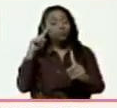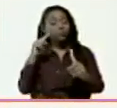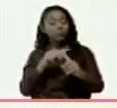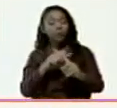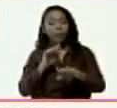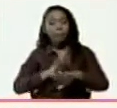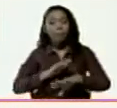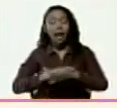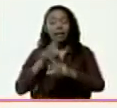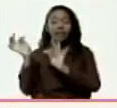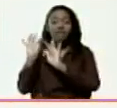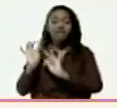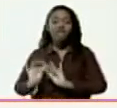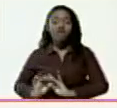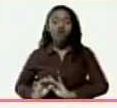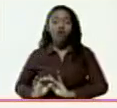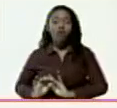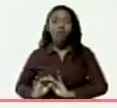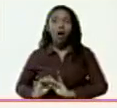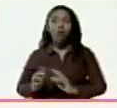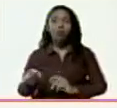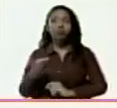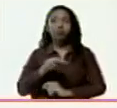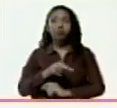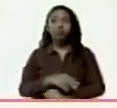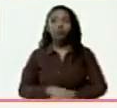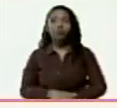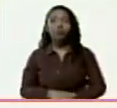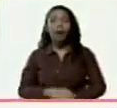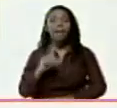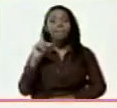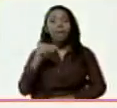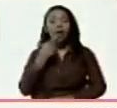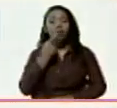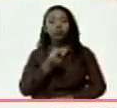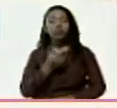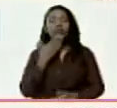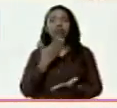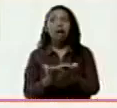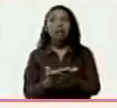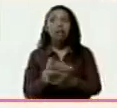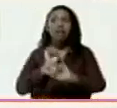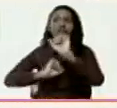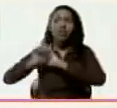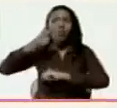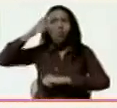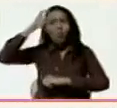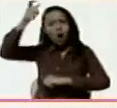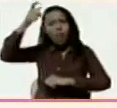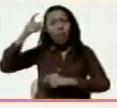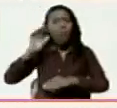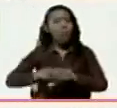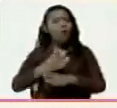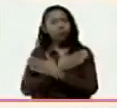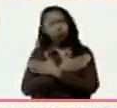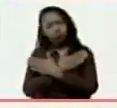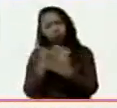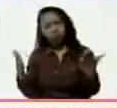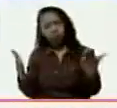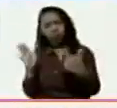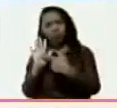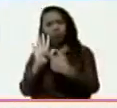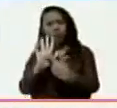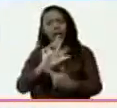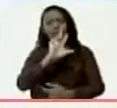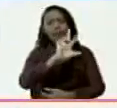por esta medida coercitiva unilateral también decía que le agradezco al defensor del pueblo porque ha puesto a disposición las